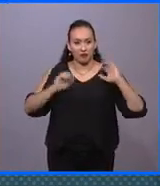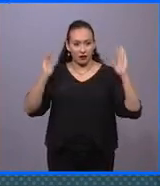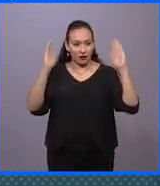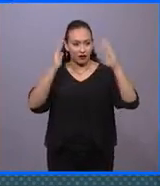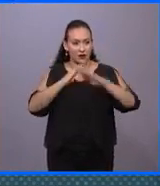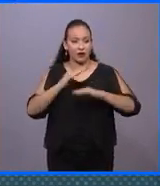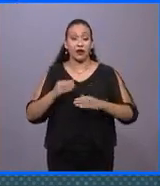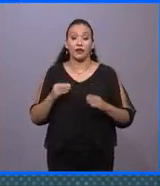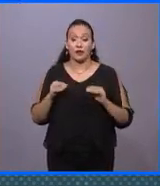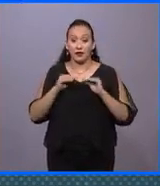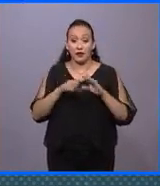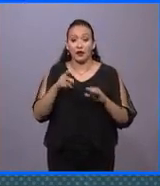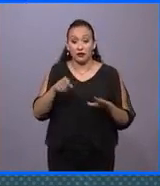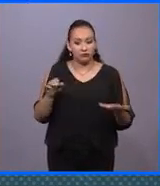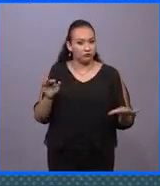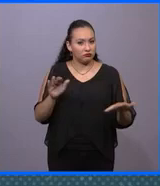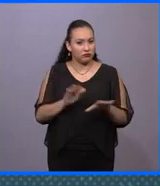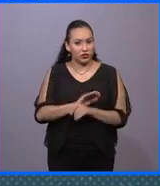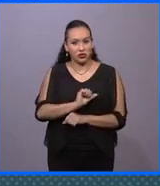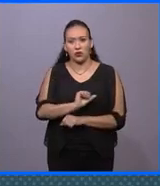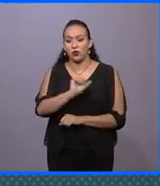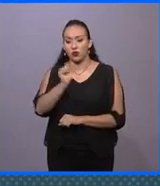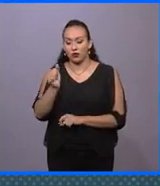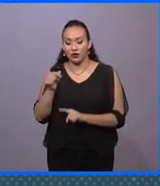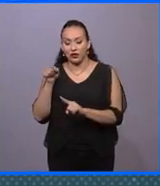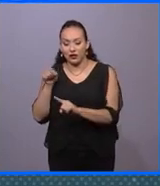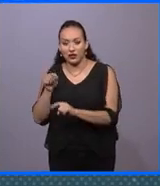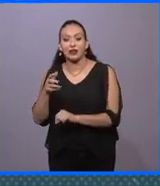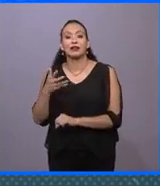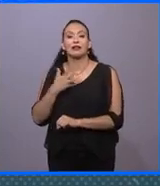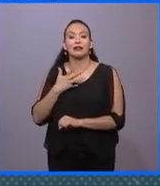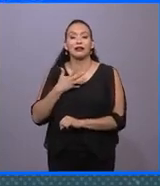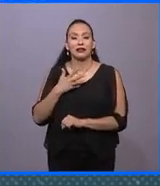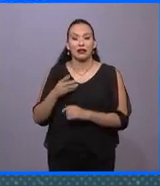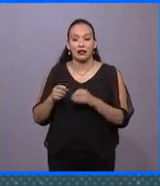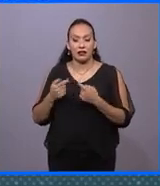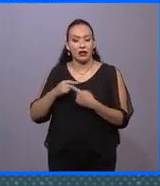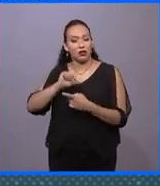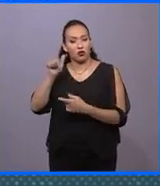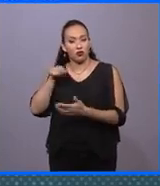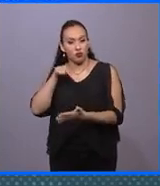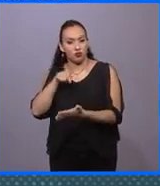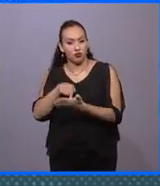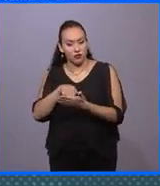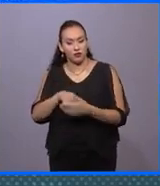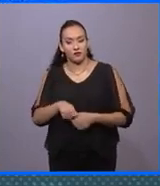primer laudo, fue sustituida por una que se encuentra en un distrito judicial distinto.